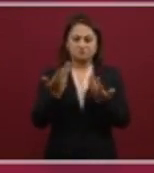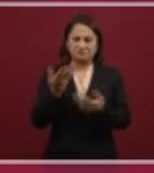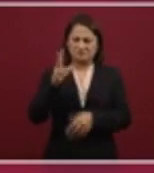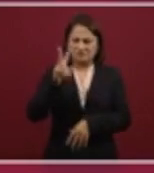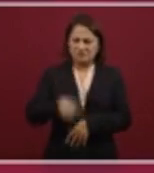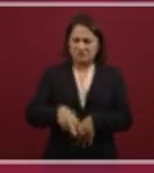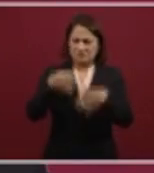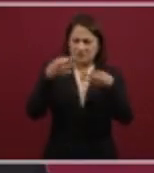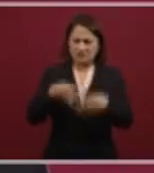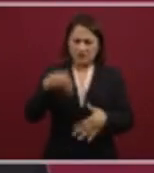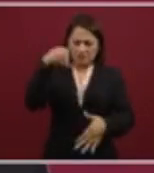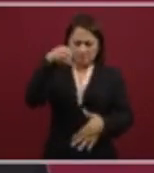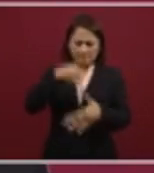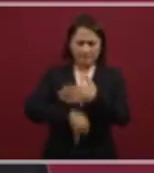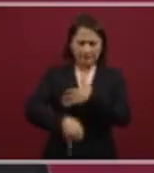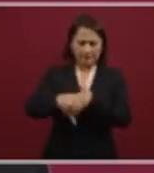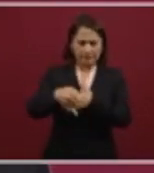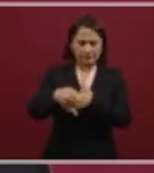argumentos,